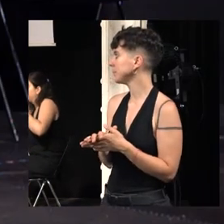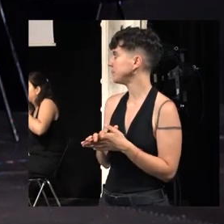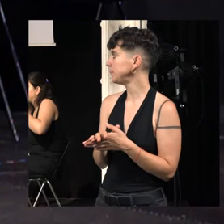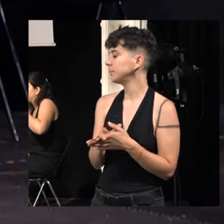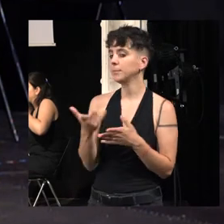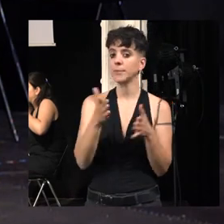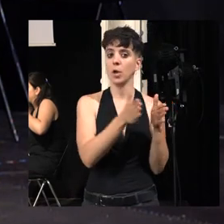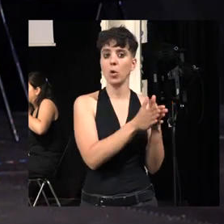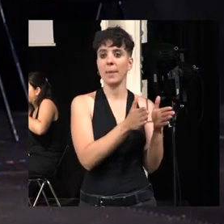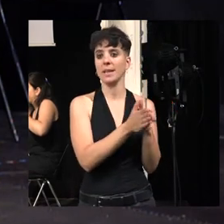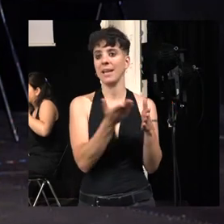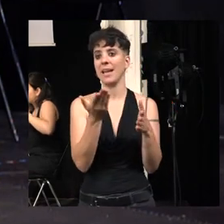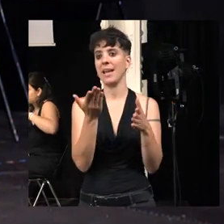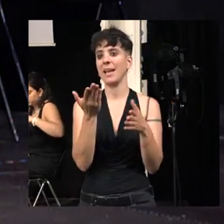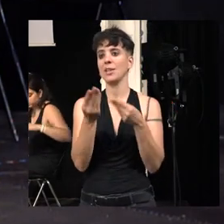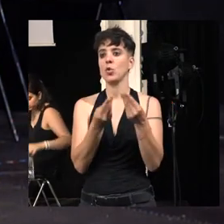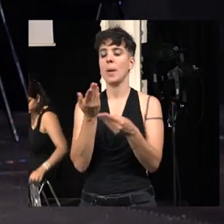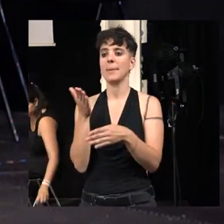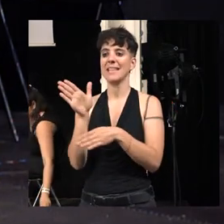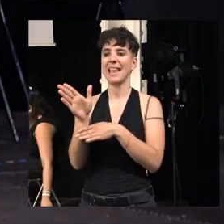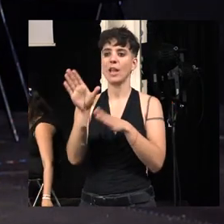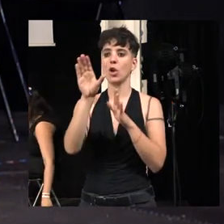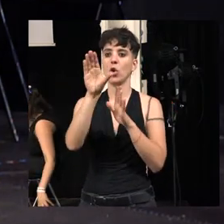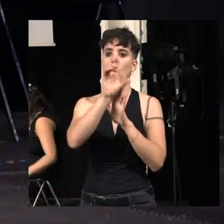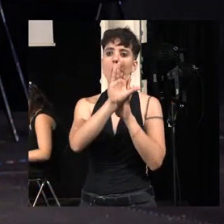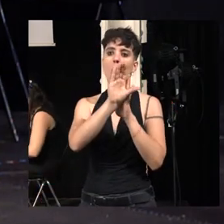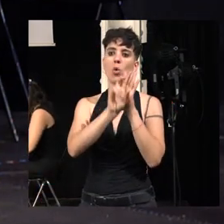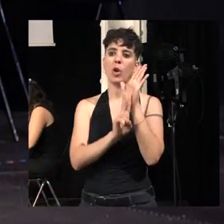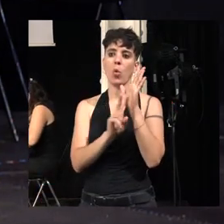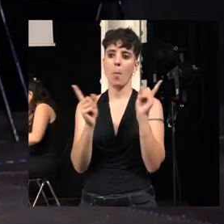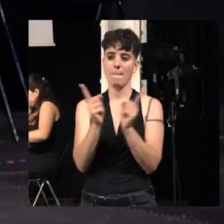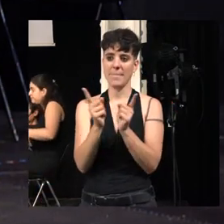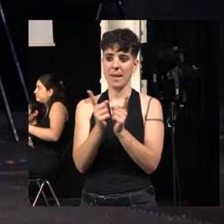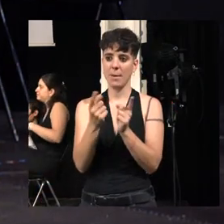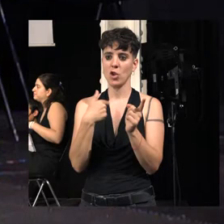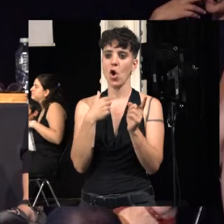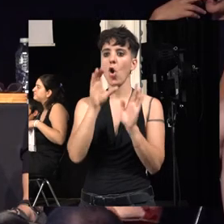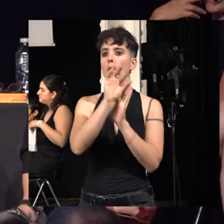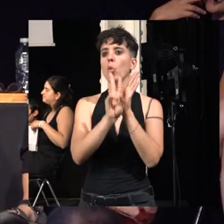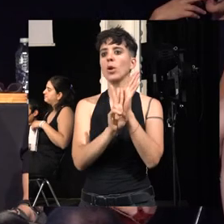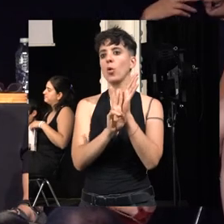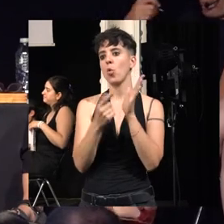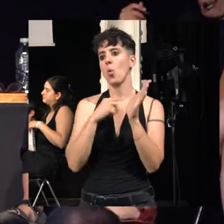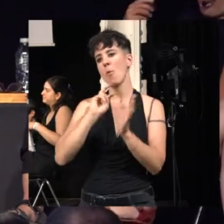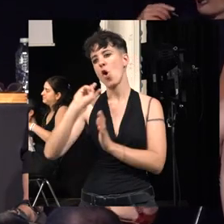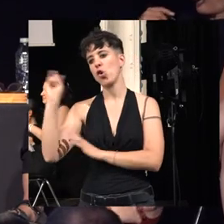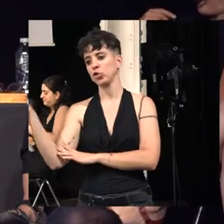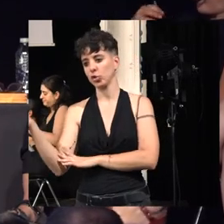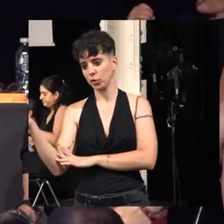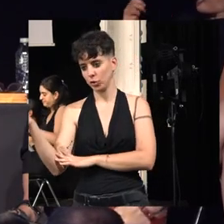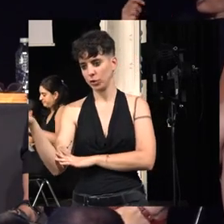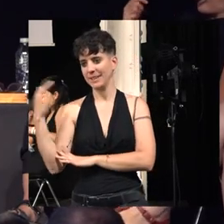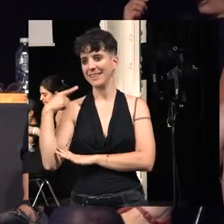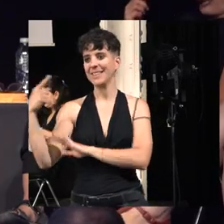La compañera ha hecho una presentación mía de un currículum breve, pero yo voy a hacer otro currículum. Y es un currículum que tiene que ver con